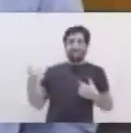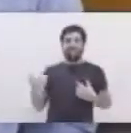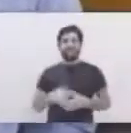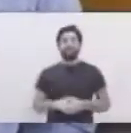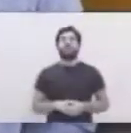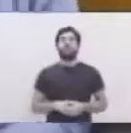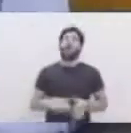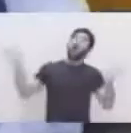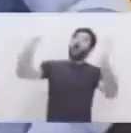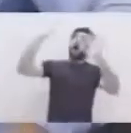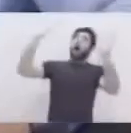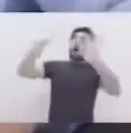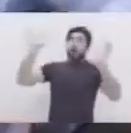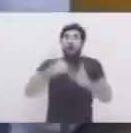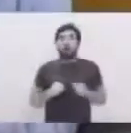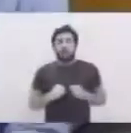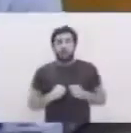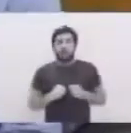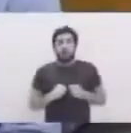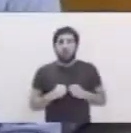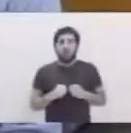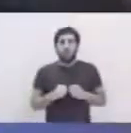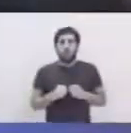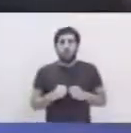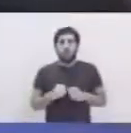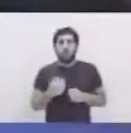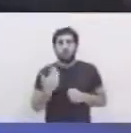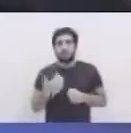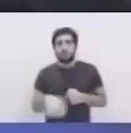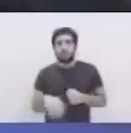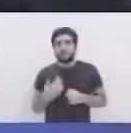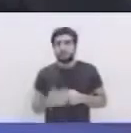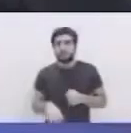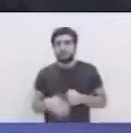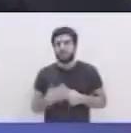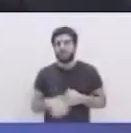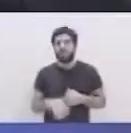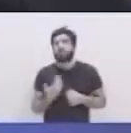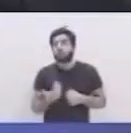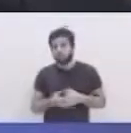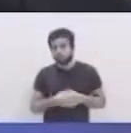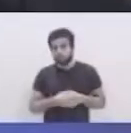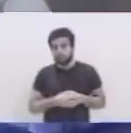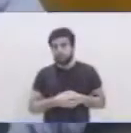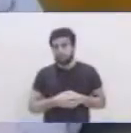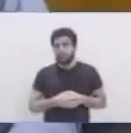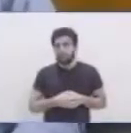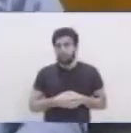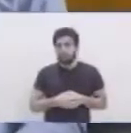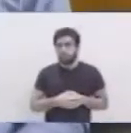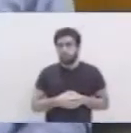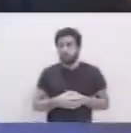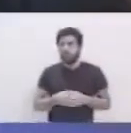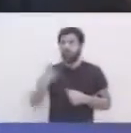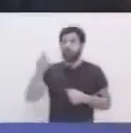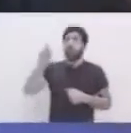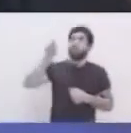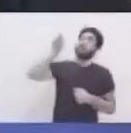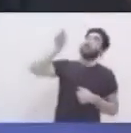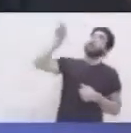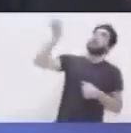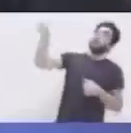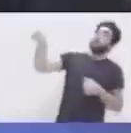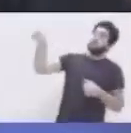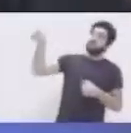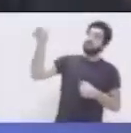decidió saludar. ¡Hola! ¡Ay! ¡Oh, oh! Pero ya era demasiado tarde. Aquel